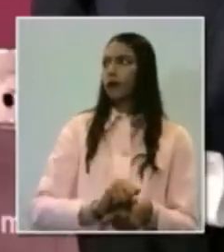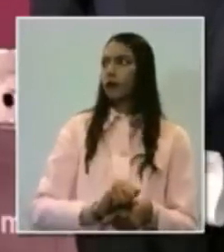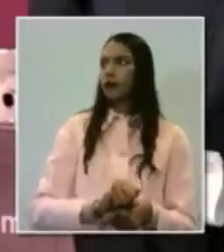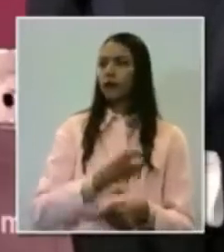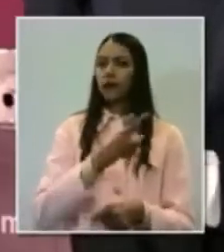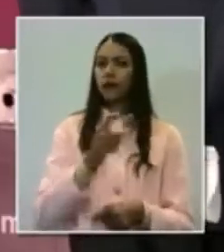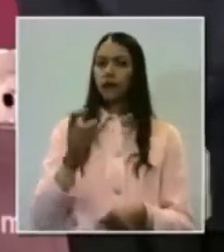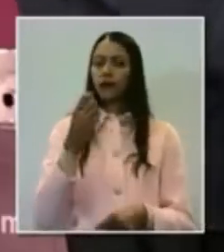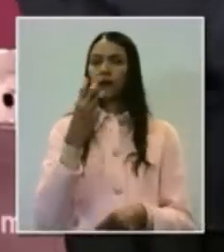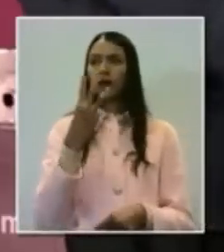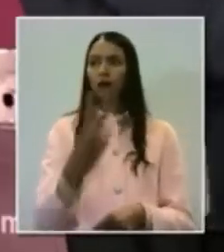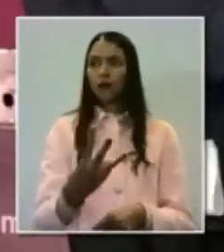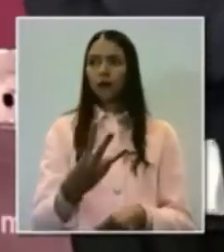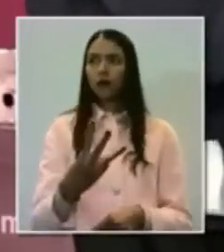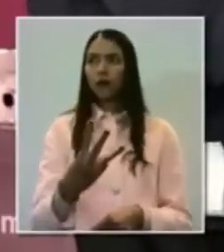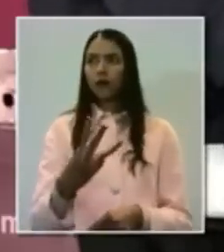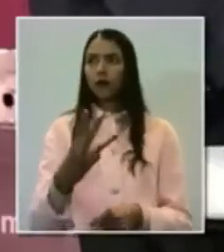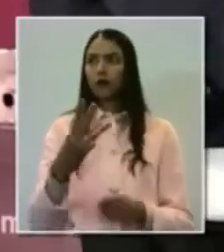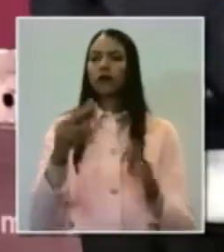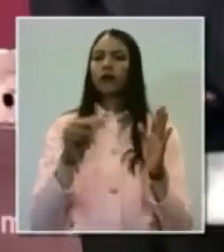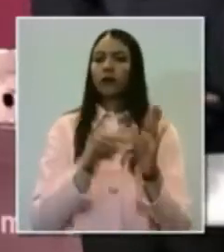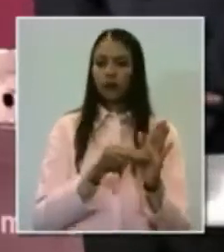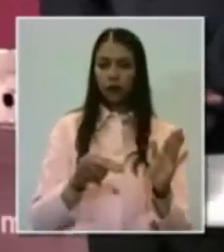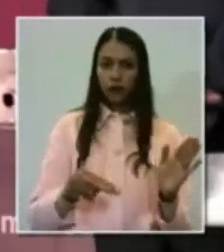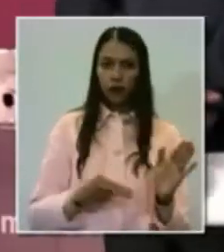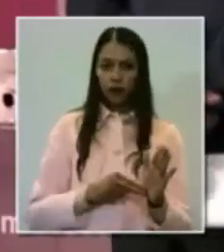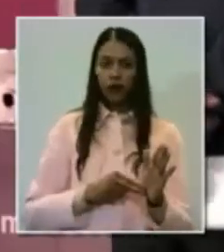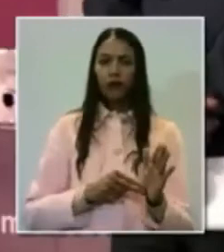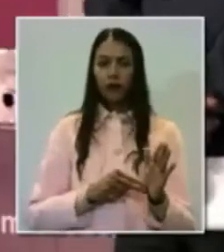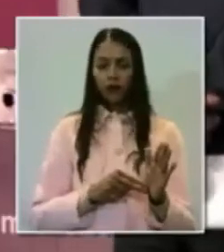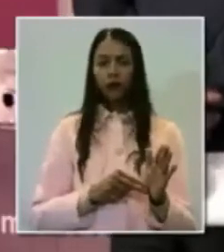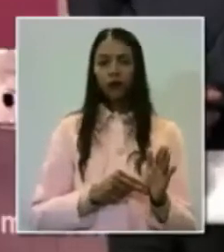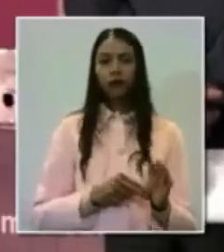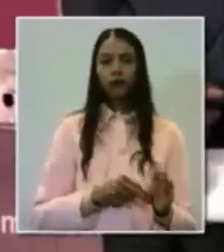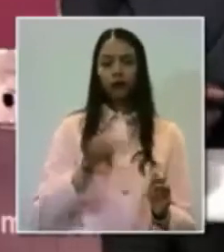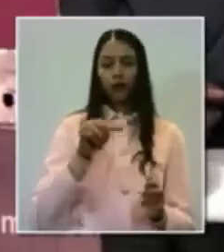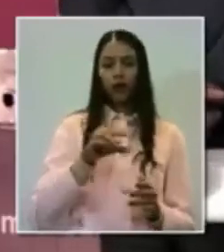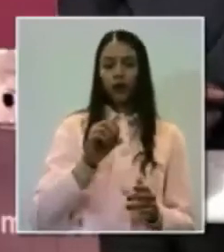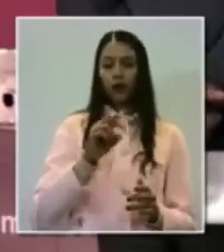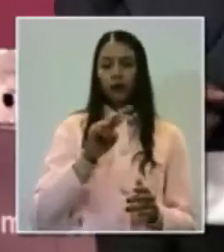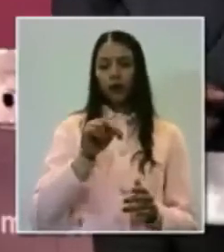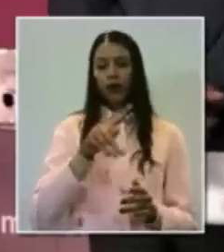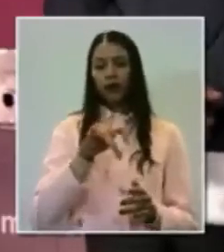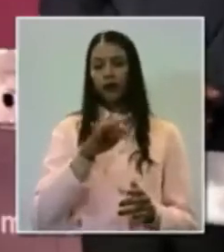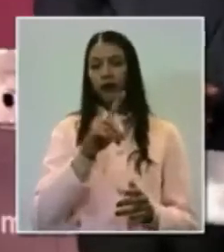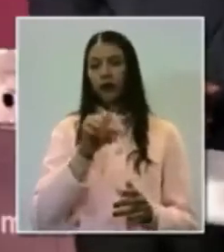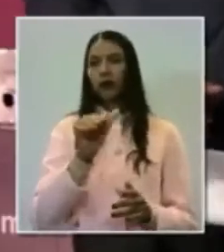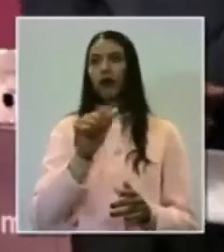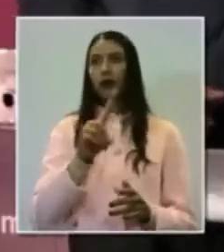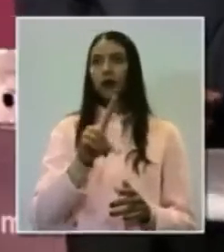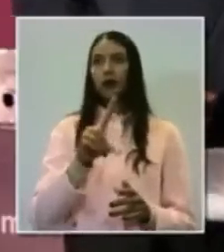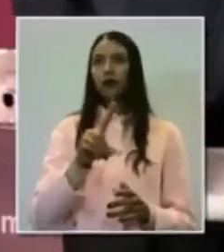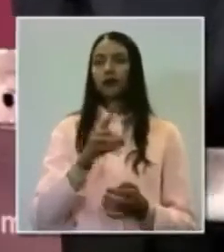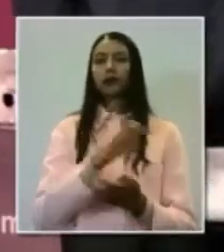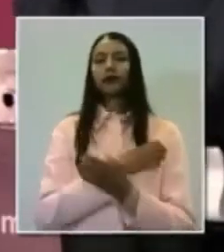y… 103 en normatividad. 103 en la normatividad, me falta educación física, ¿cuántos nos